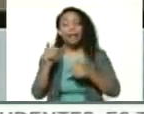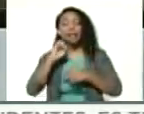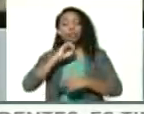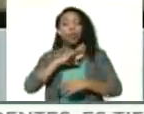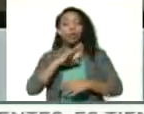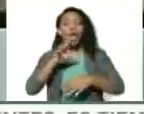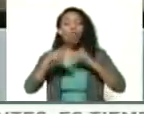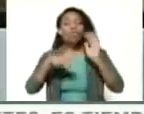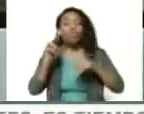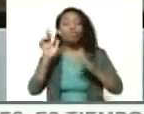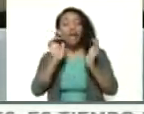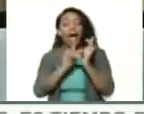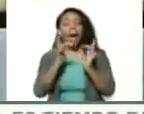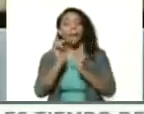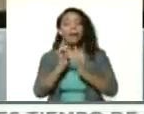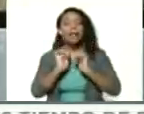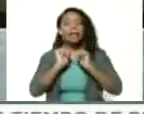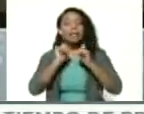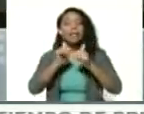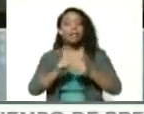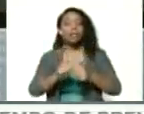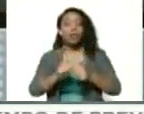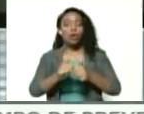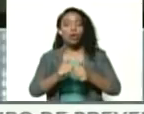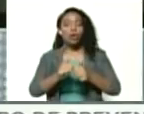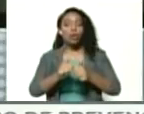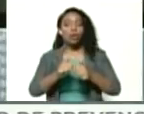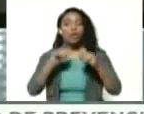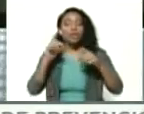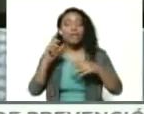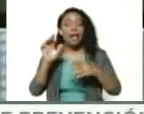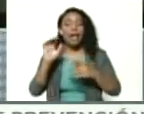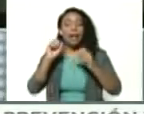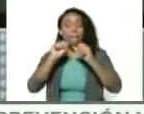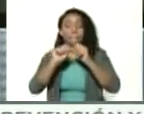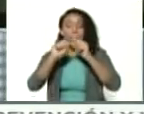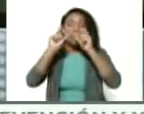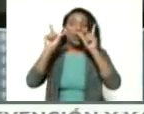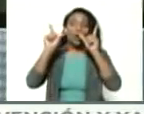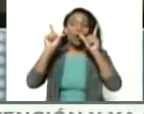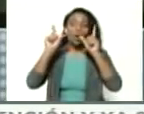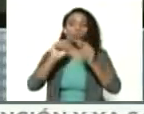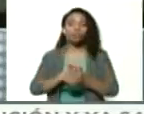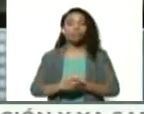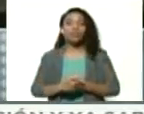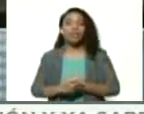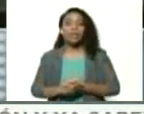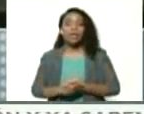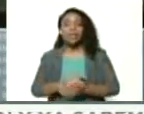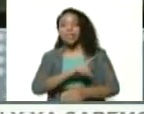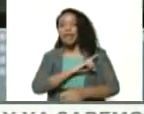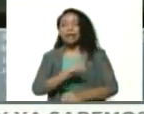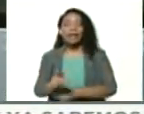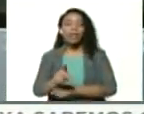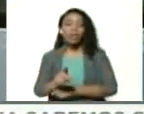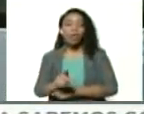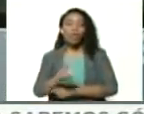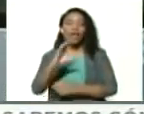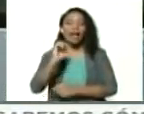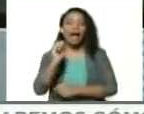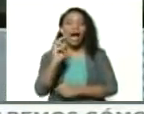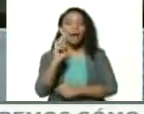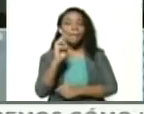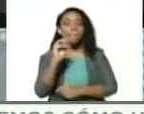historia, 12 de abril, inicio del despertar. Decreto de Carmona que generó